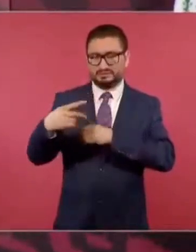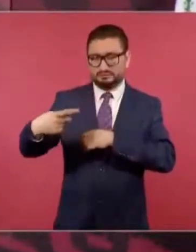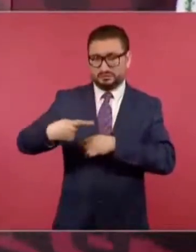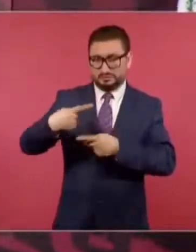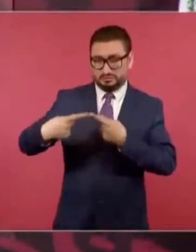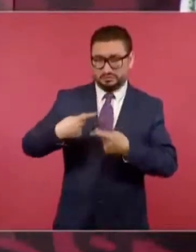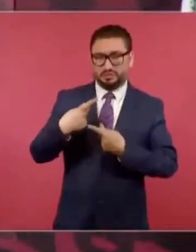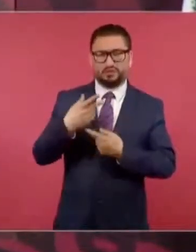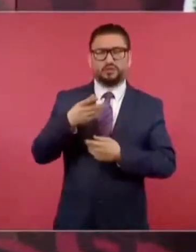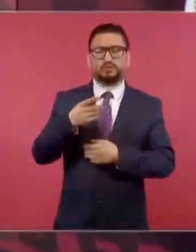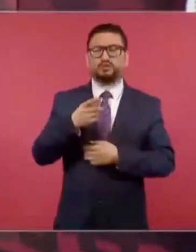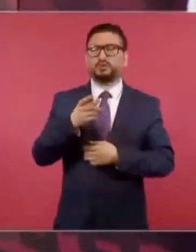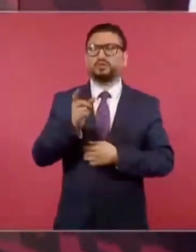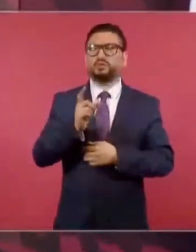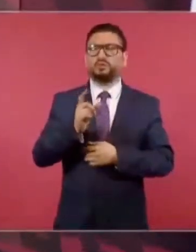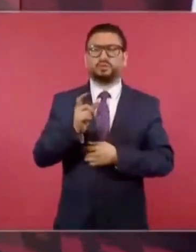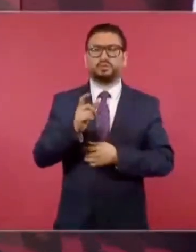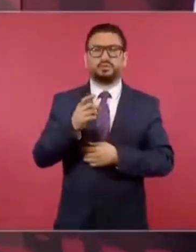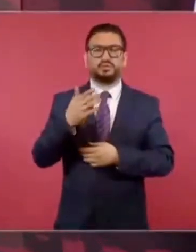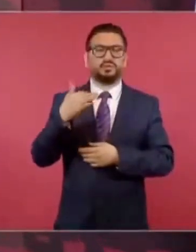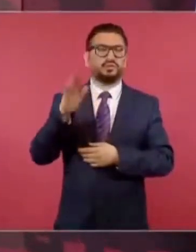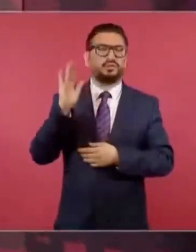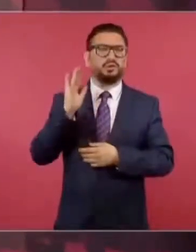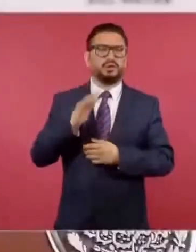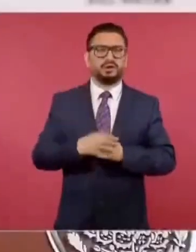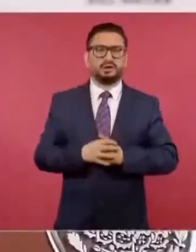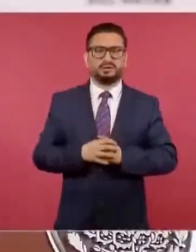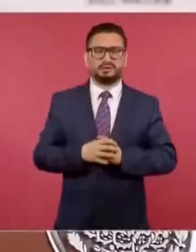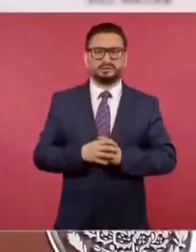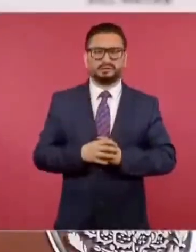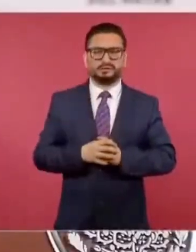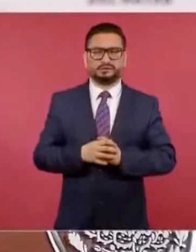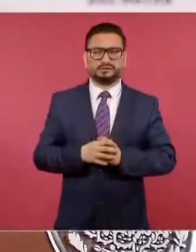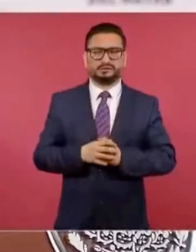eso fue en el